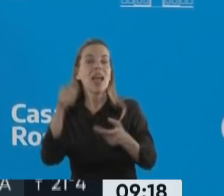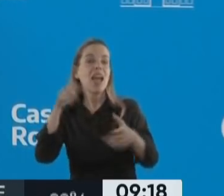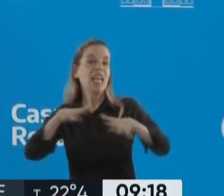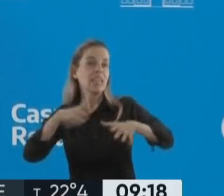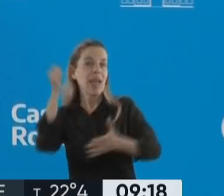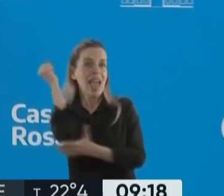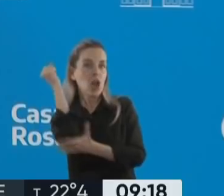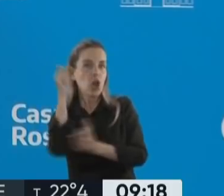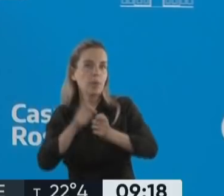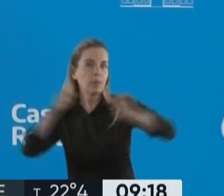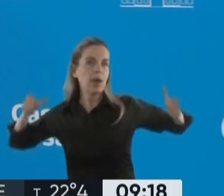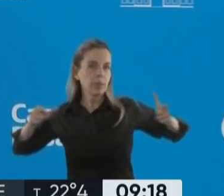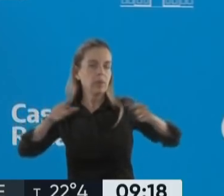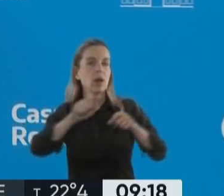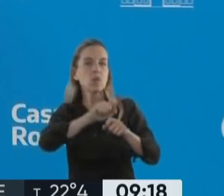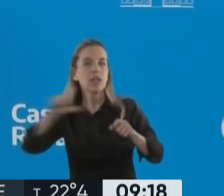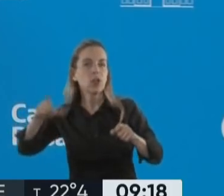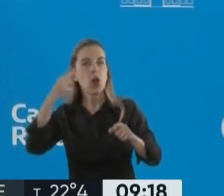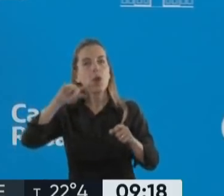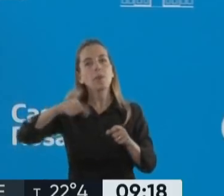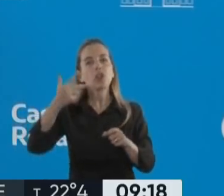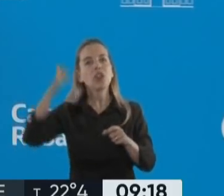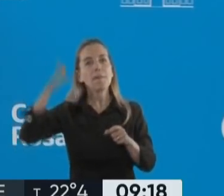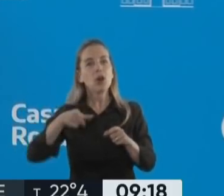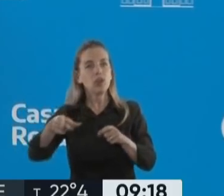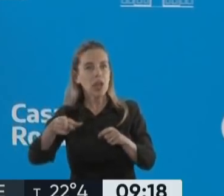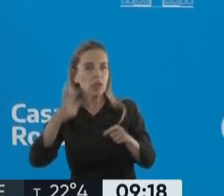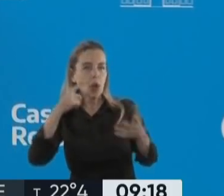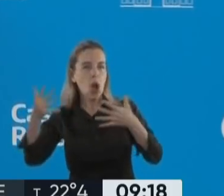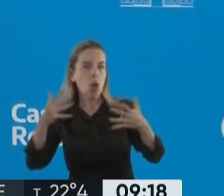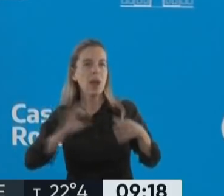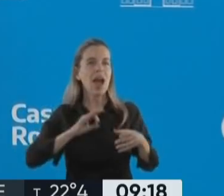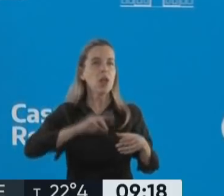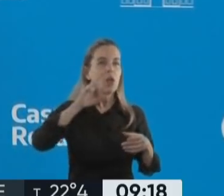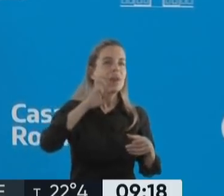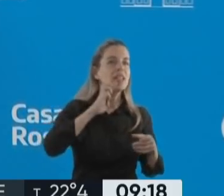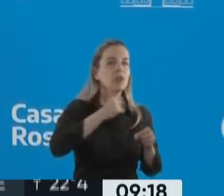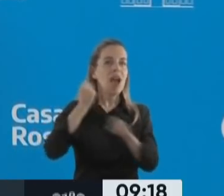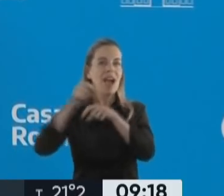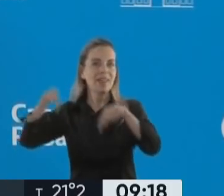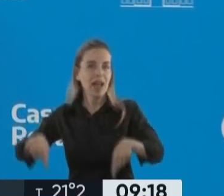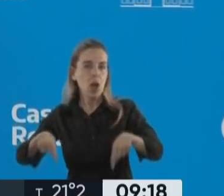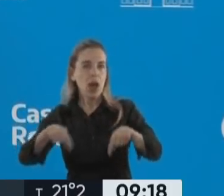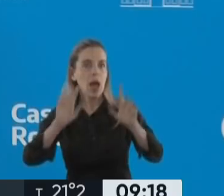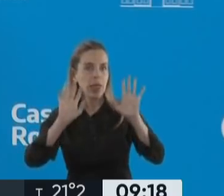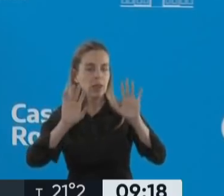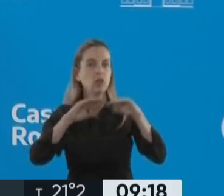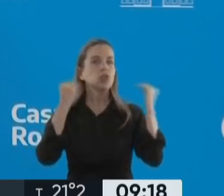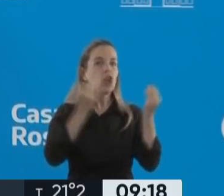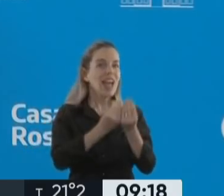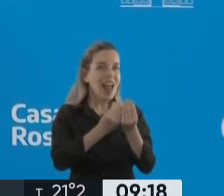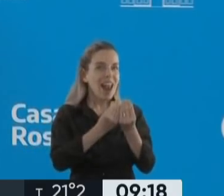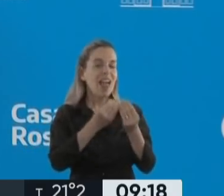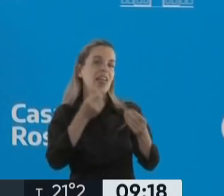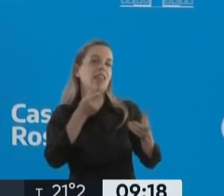económica creció a 9.3% sobre los niveles del 2019. Se recuperaron el